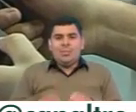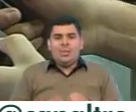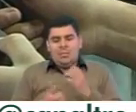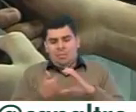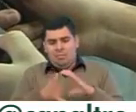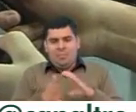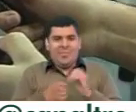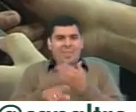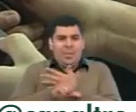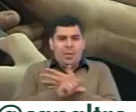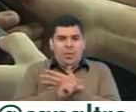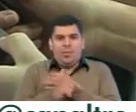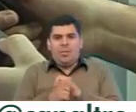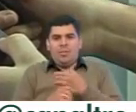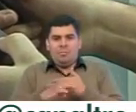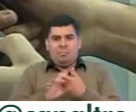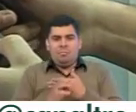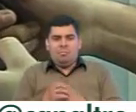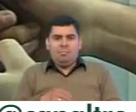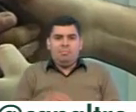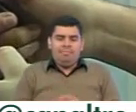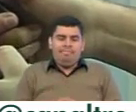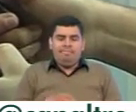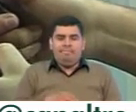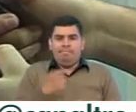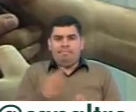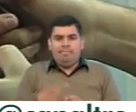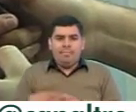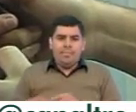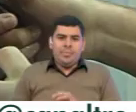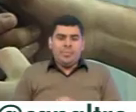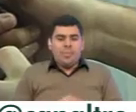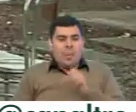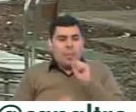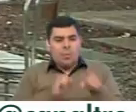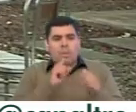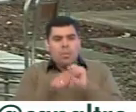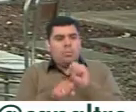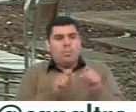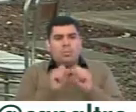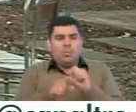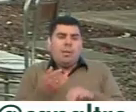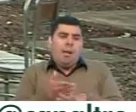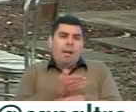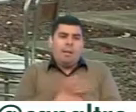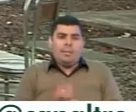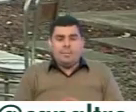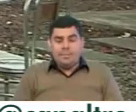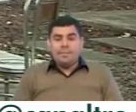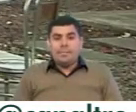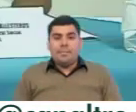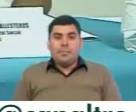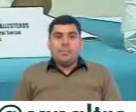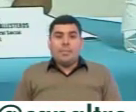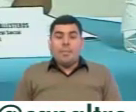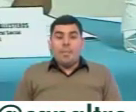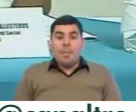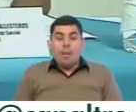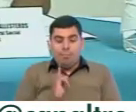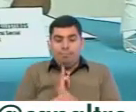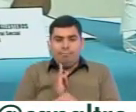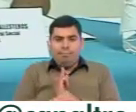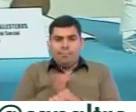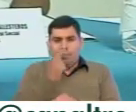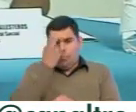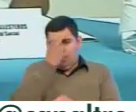haciendo entrevistas pregrabadas con líderes o representantes de las comunidades. La diócesis de Cúcuta aclaró que ellos no